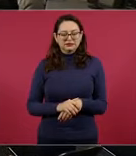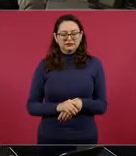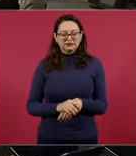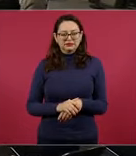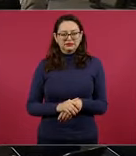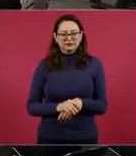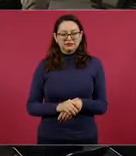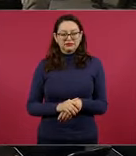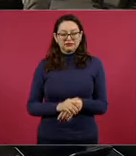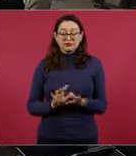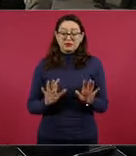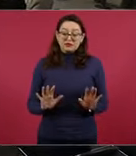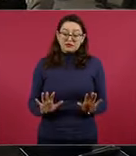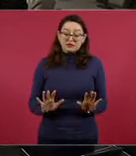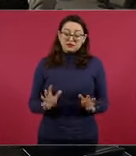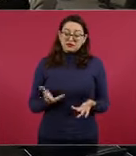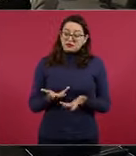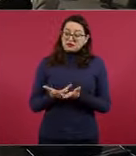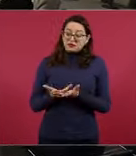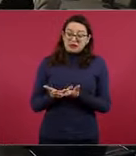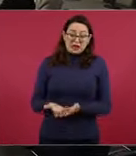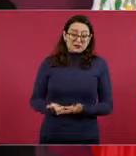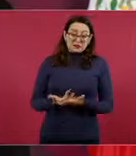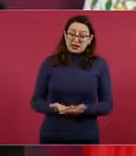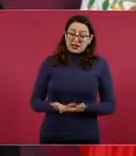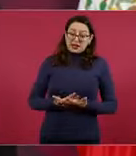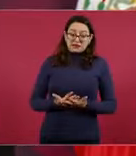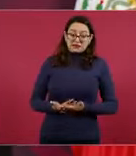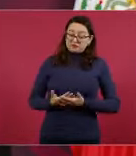Vamos a esperar a ver qué sucede.